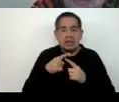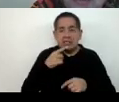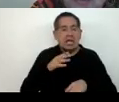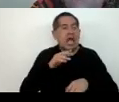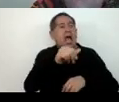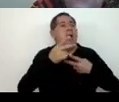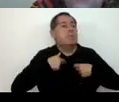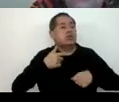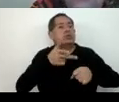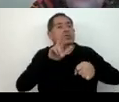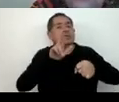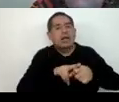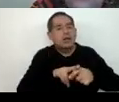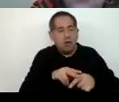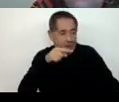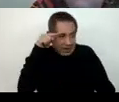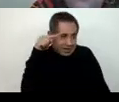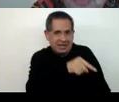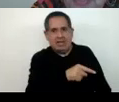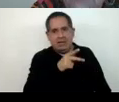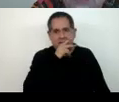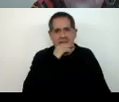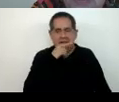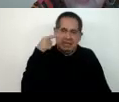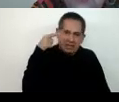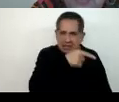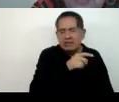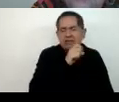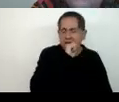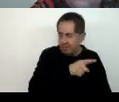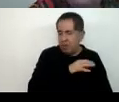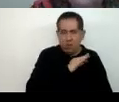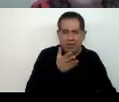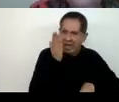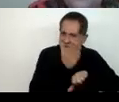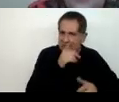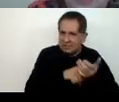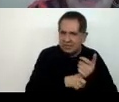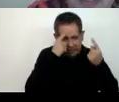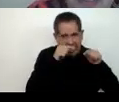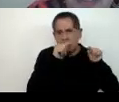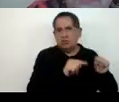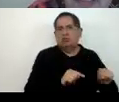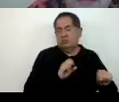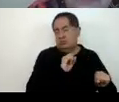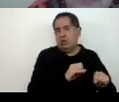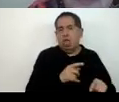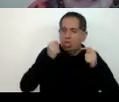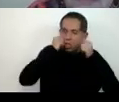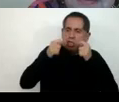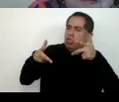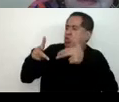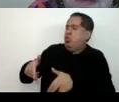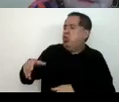salud, pero indirectamente sí pudiera haber una consecuencia legal en fases